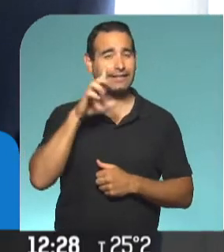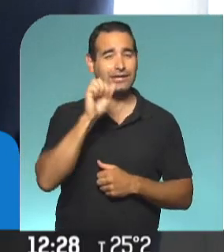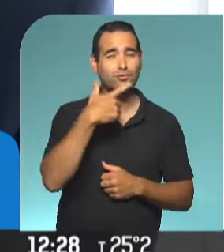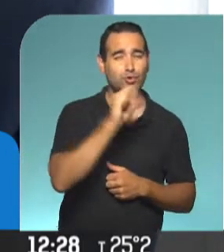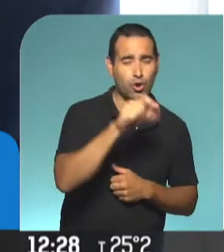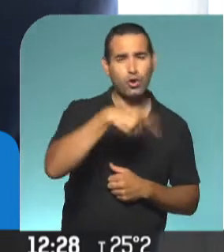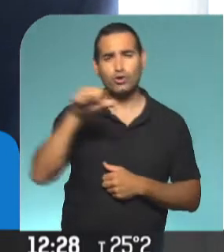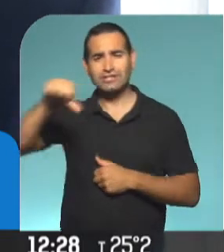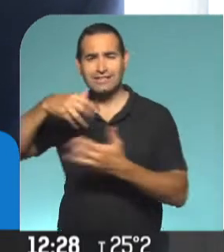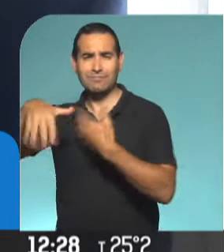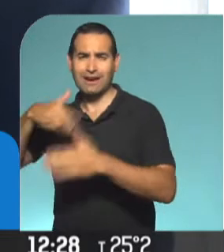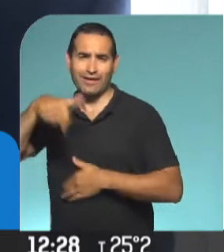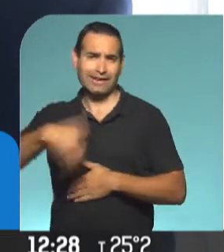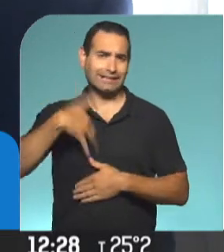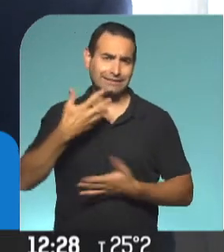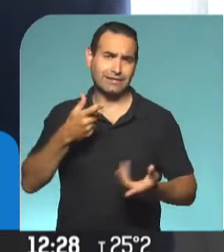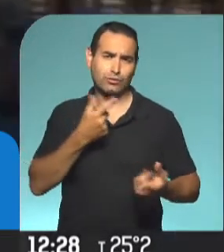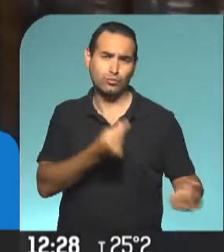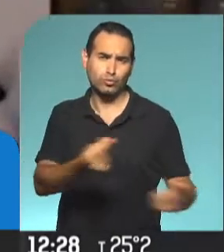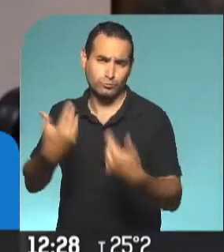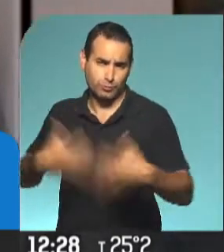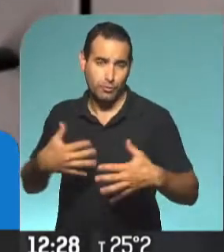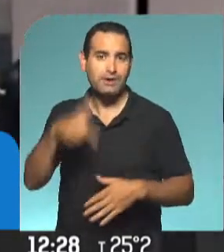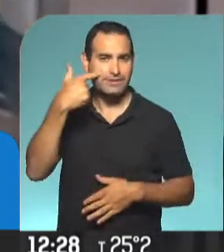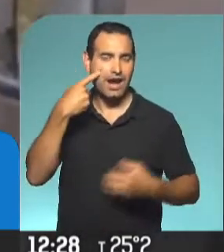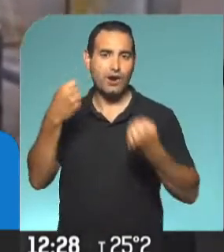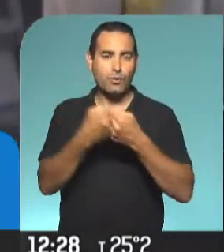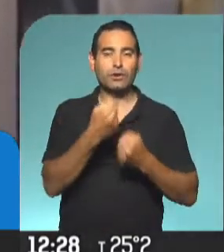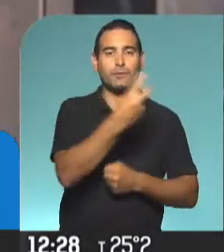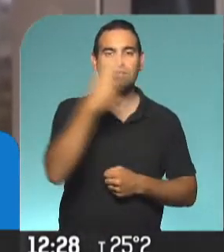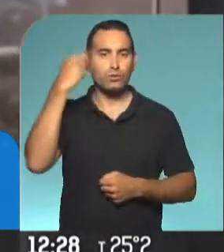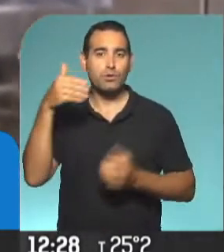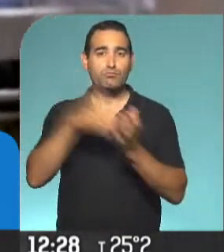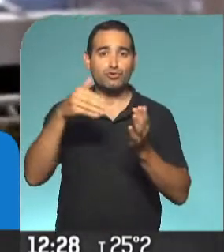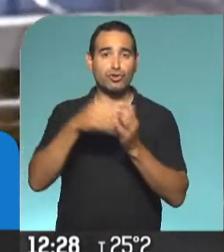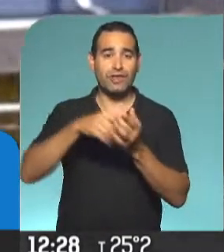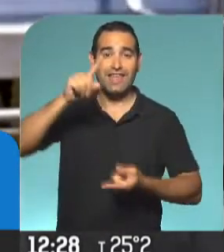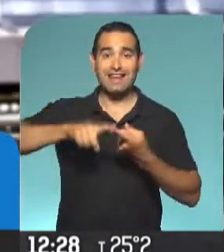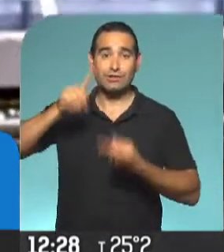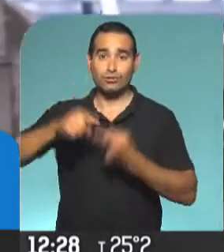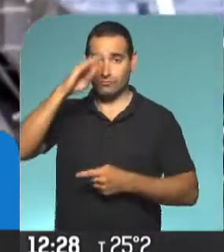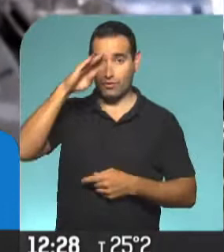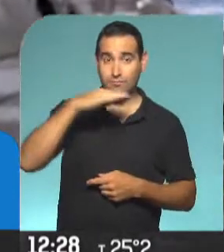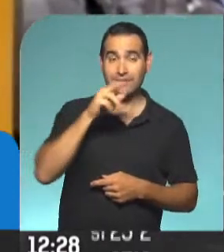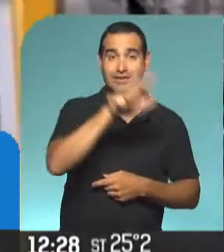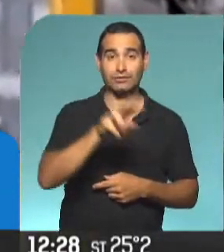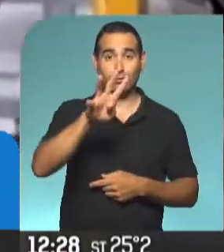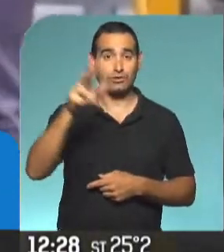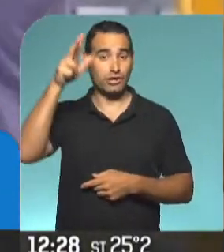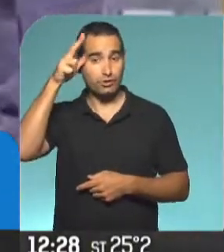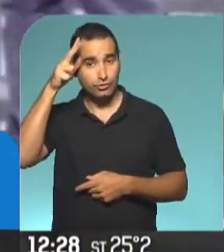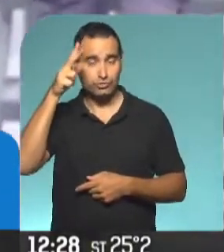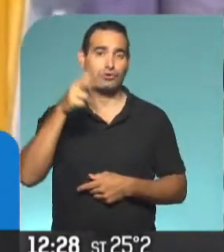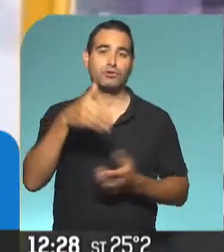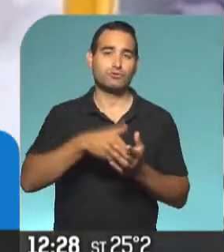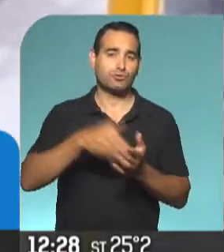tiene amplio consumo argentina hemos hecho un acuerdo para subsidiar 29 millones de litros por meses y 348 millones de